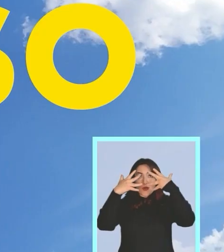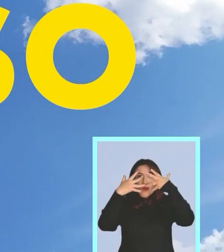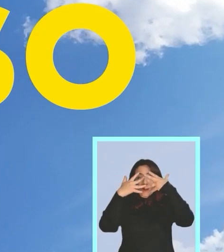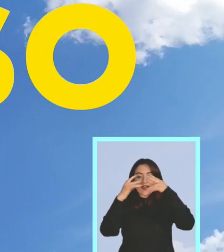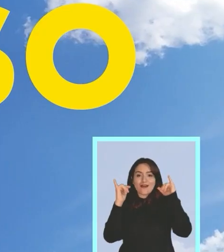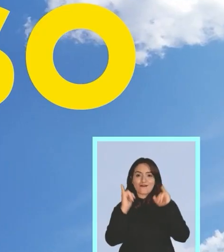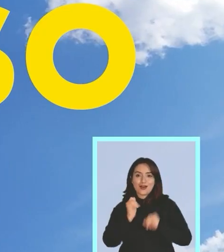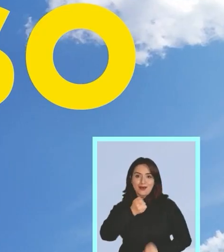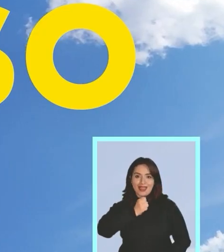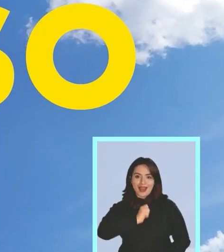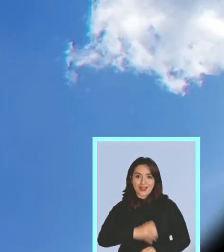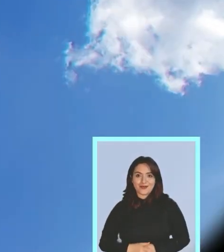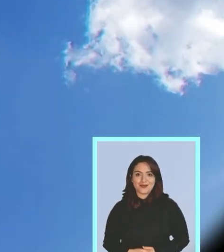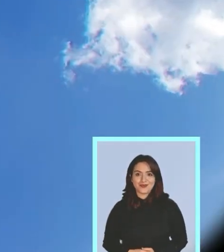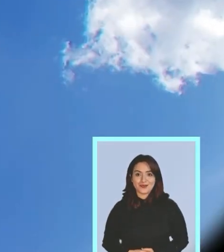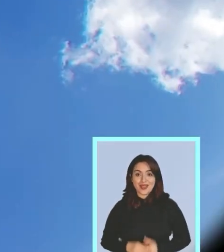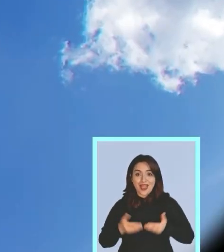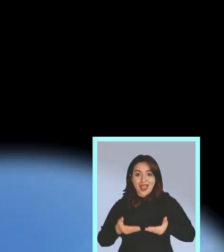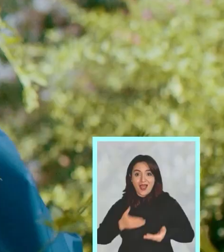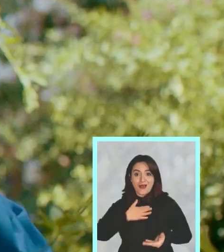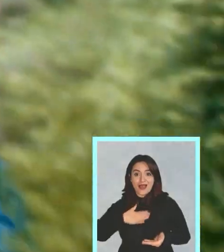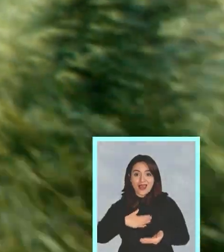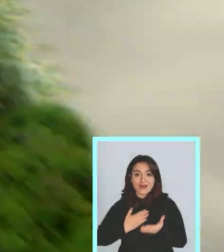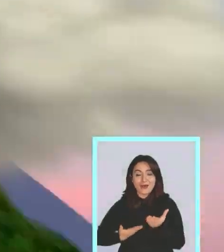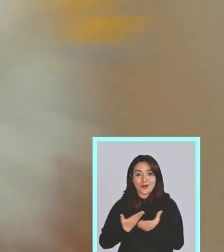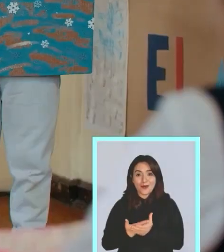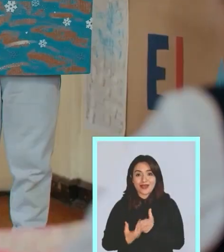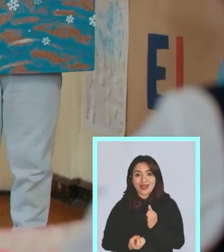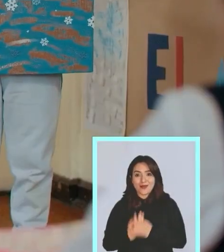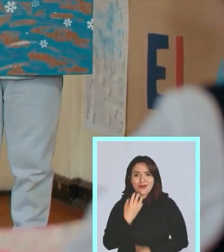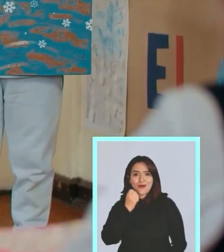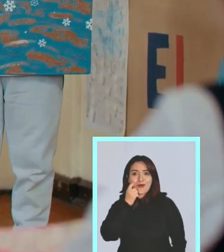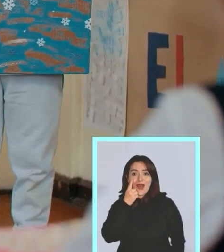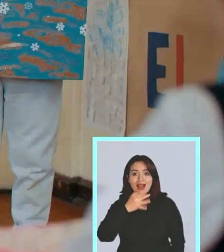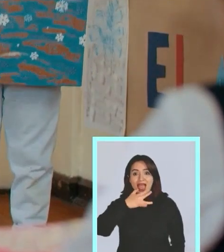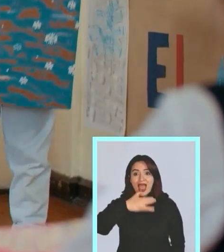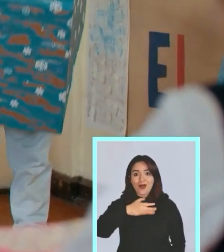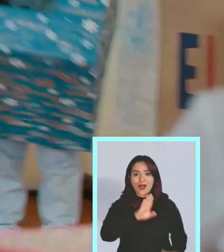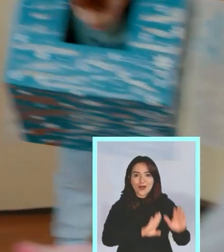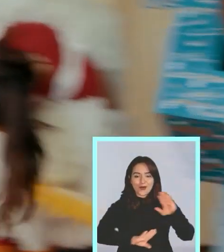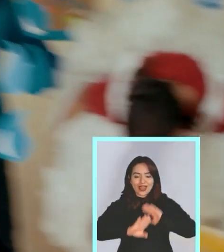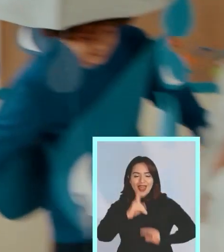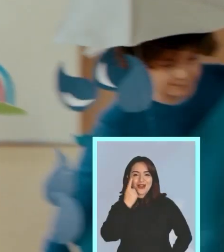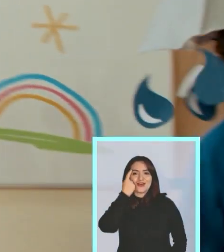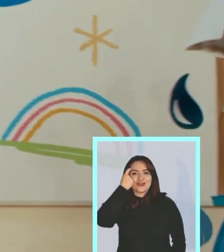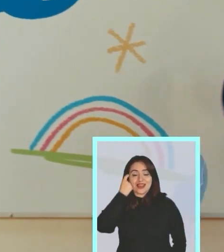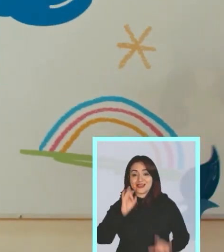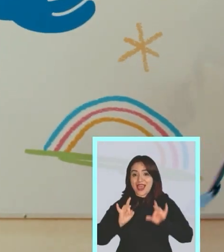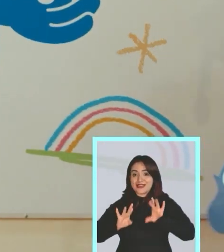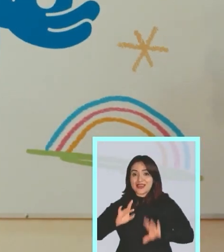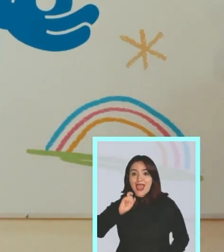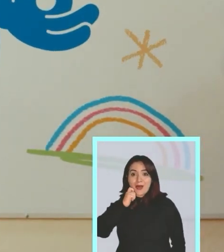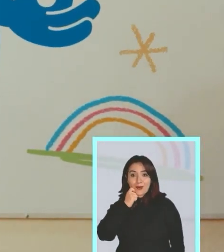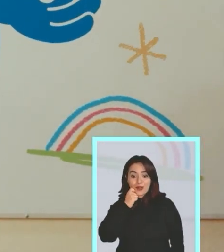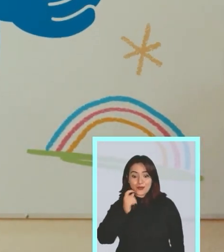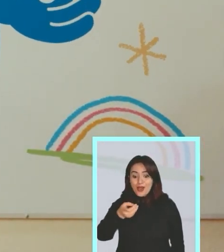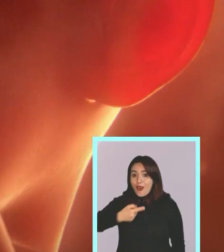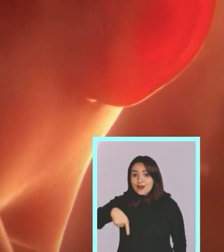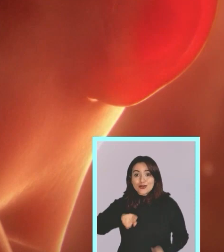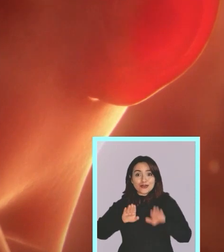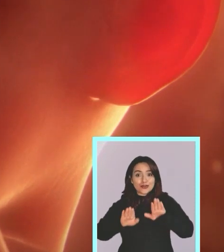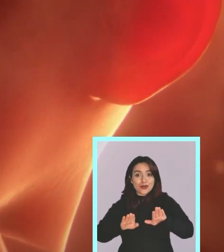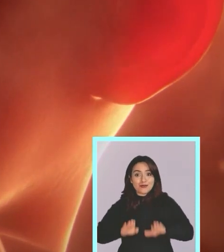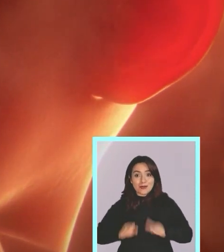estado gaseoso como en una nube con forma de helado. Y hoy queremos proponerte que exista un nuevo estado, el estado consciente, así lo hemos